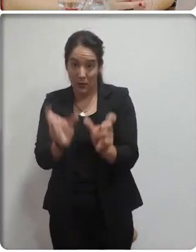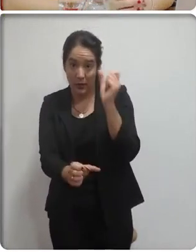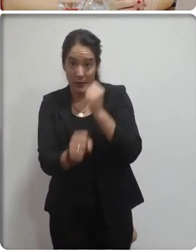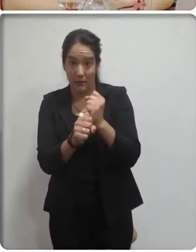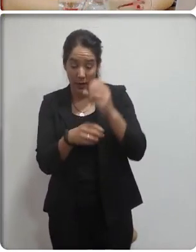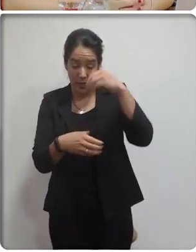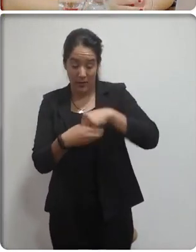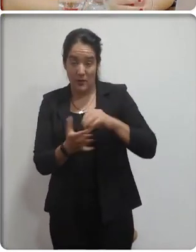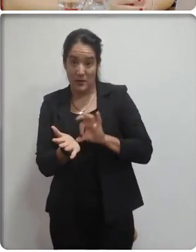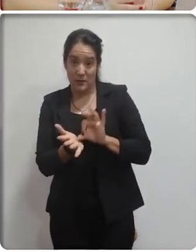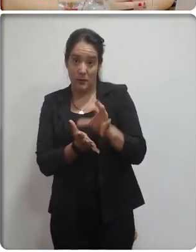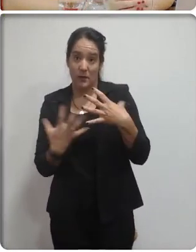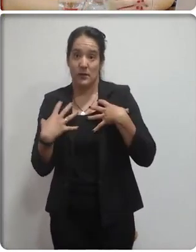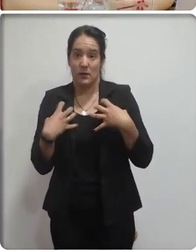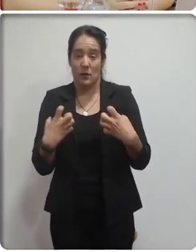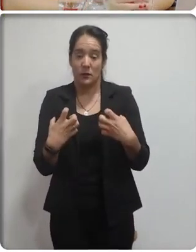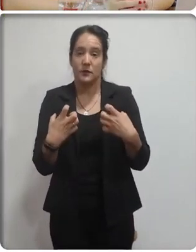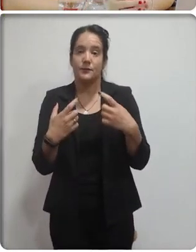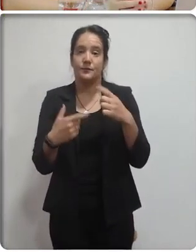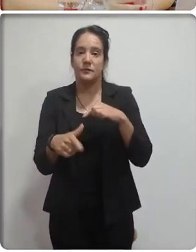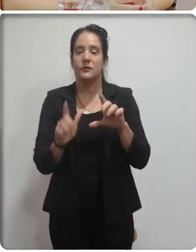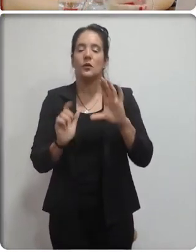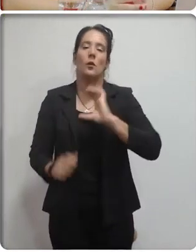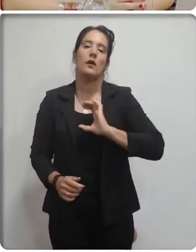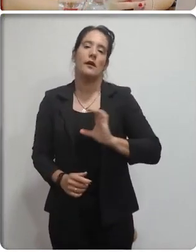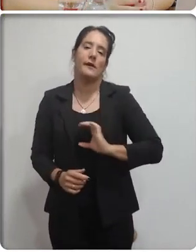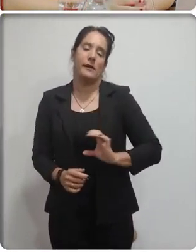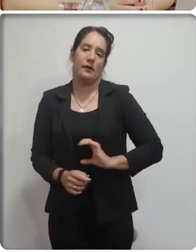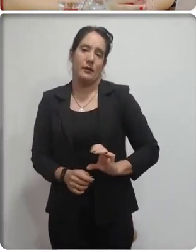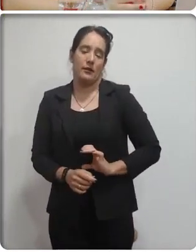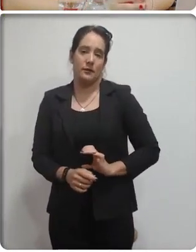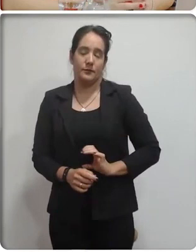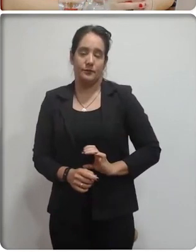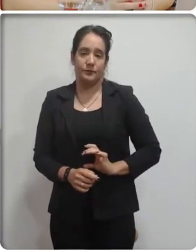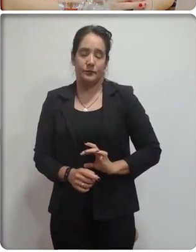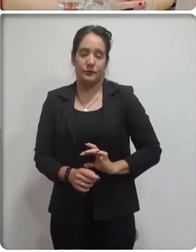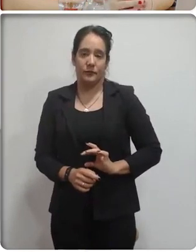y los servicios asistenciales tienen determinadas características que no